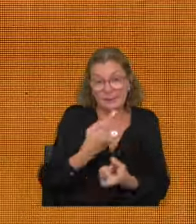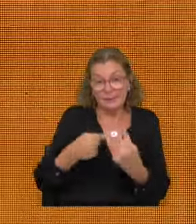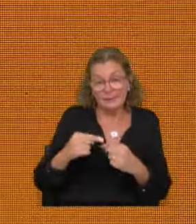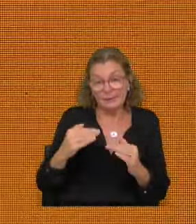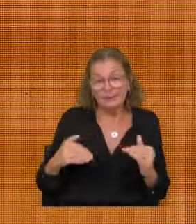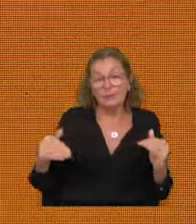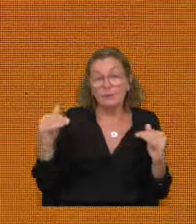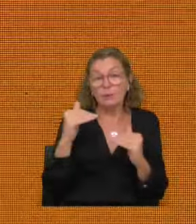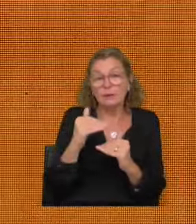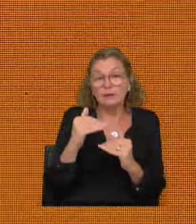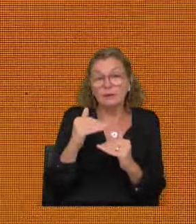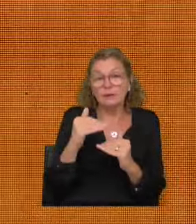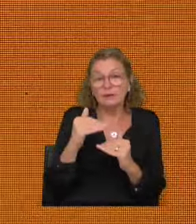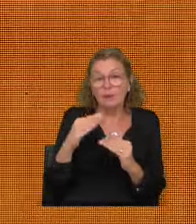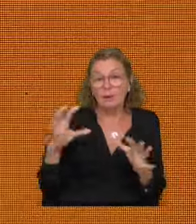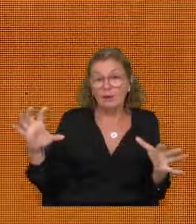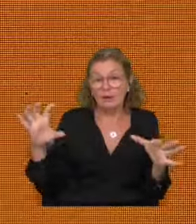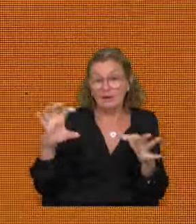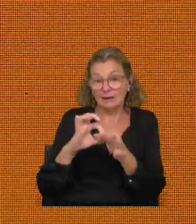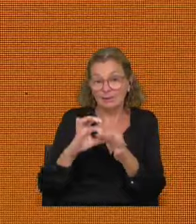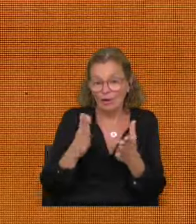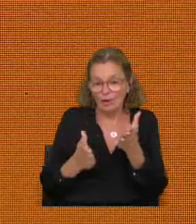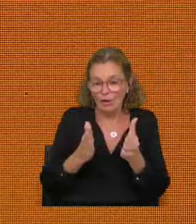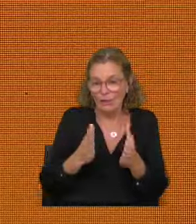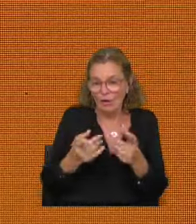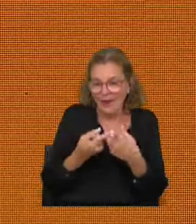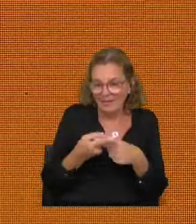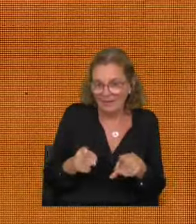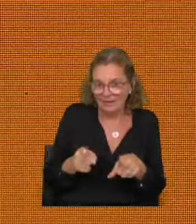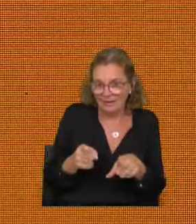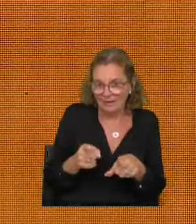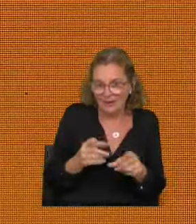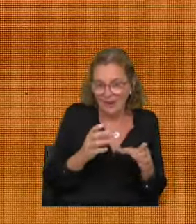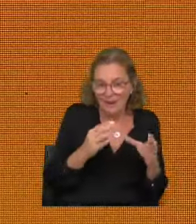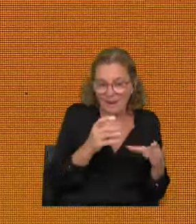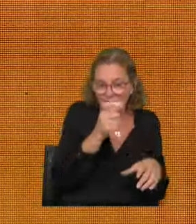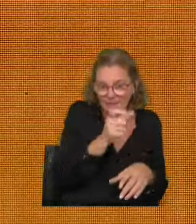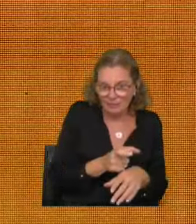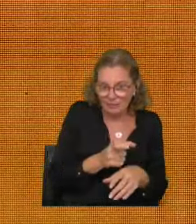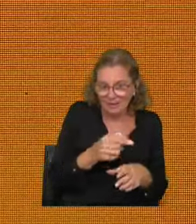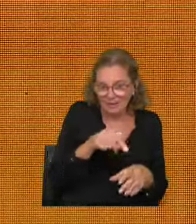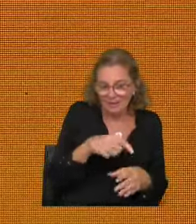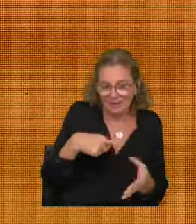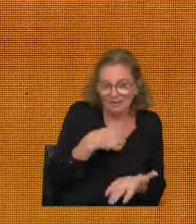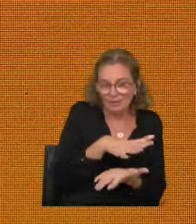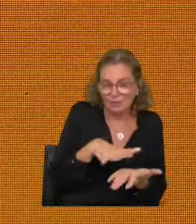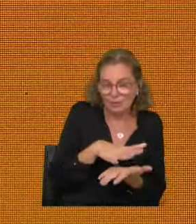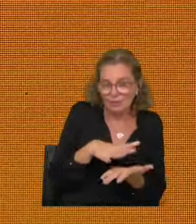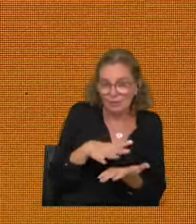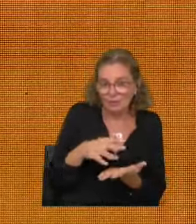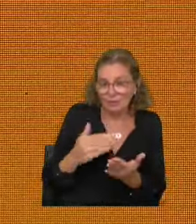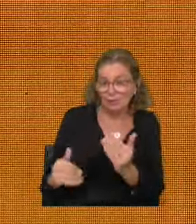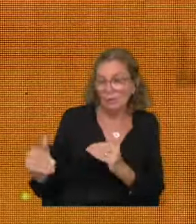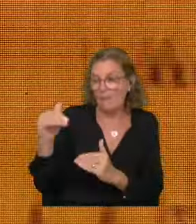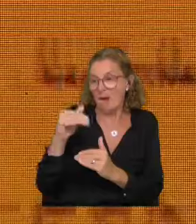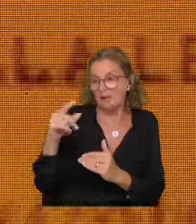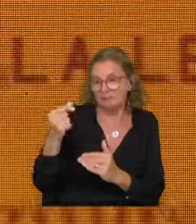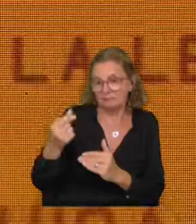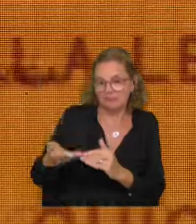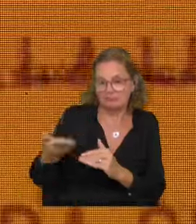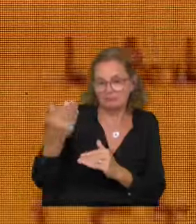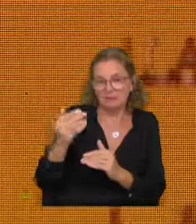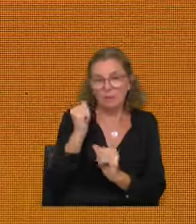desigualdad es la relación es la brecha que existe entre las personas que están en esa en esa situación y los que tienen más entonces